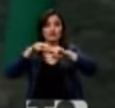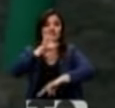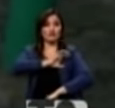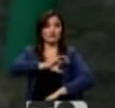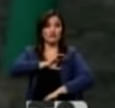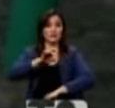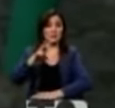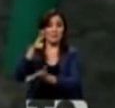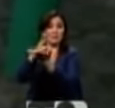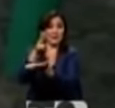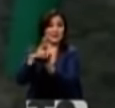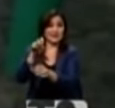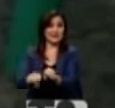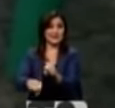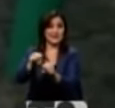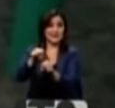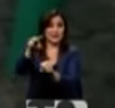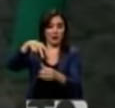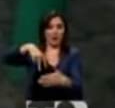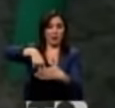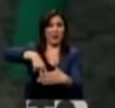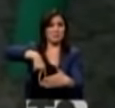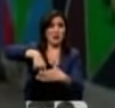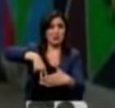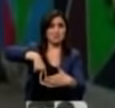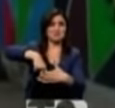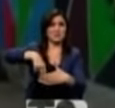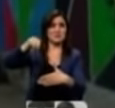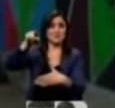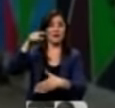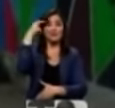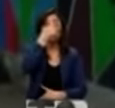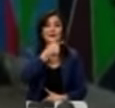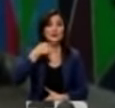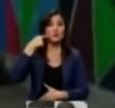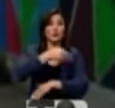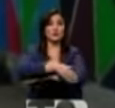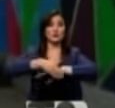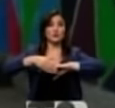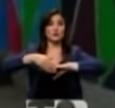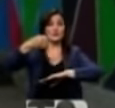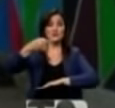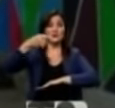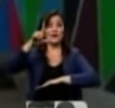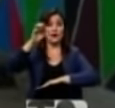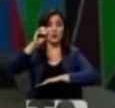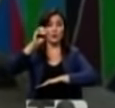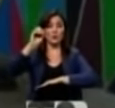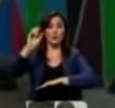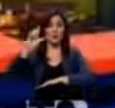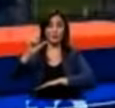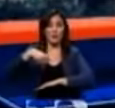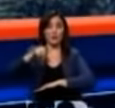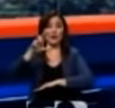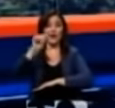retiró la parada de bus en mal estado que obstaculizaba el paso peatonal en el sector de Carapungo, en la avenida Galo Plaza Lazo y Jaime Roldós de